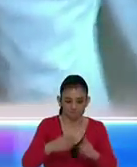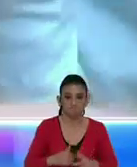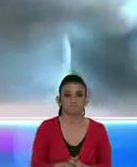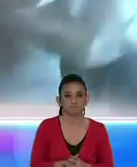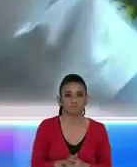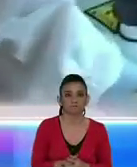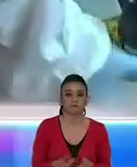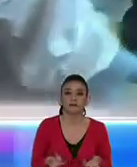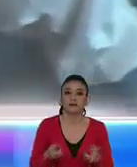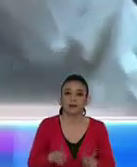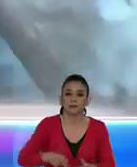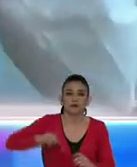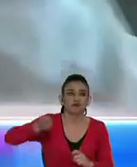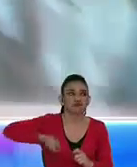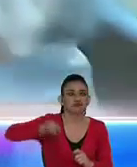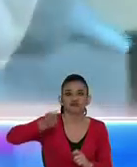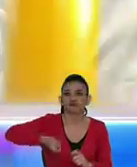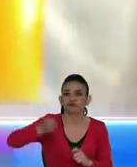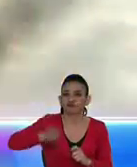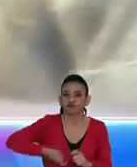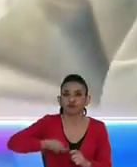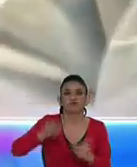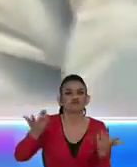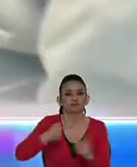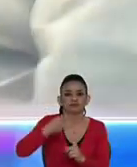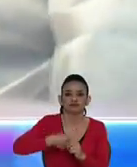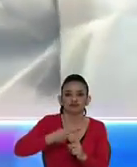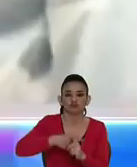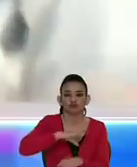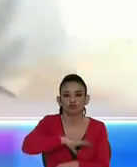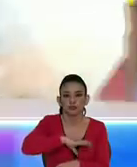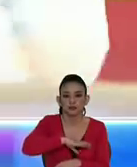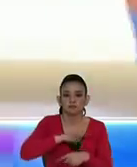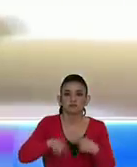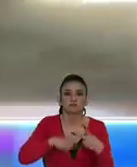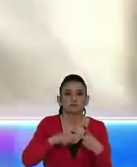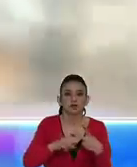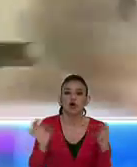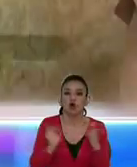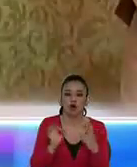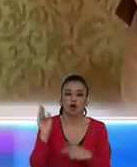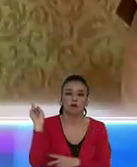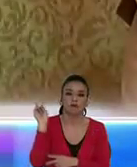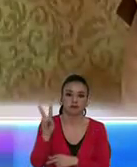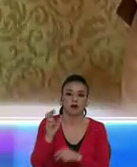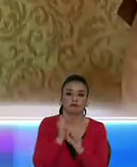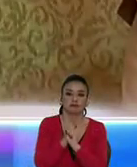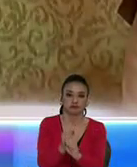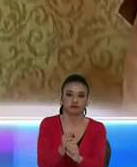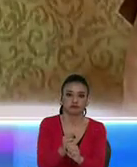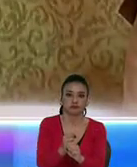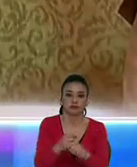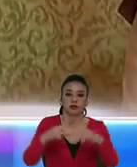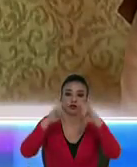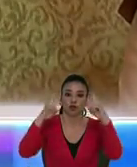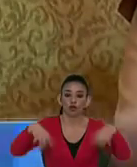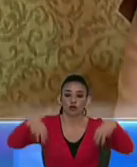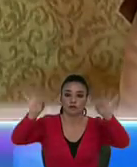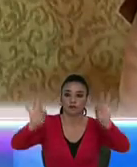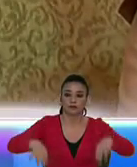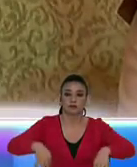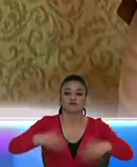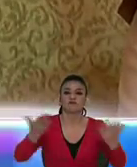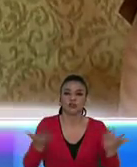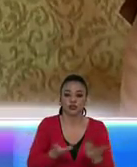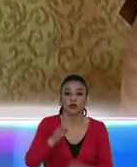las desinfecciones en mercados municipales y unidades de Metrovía. Los toldos se van a repartir en los